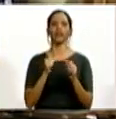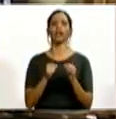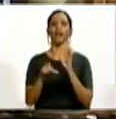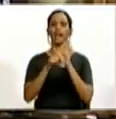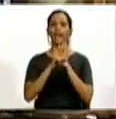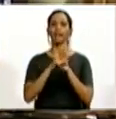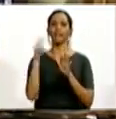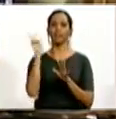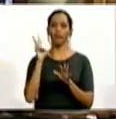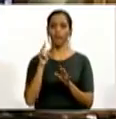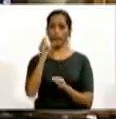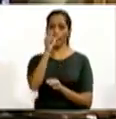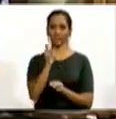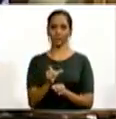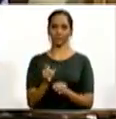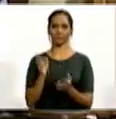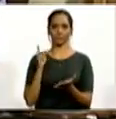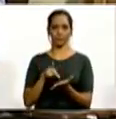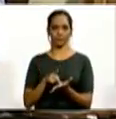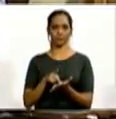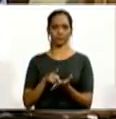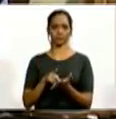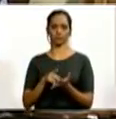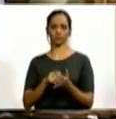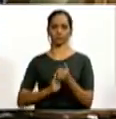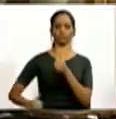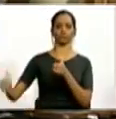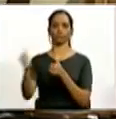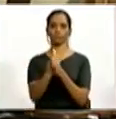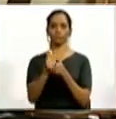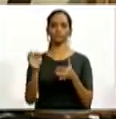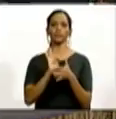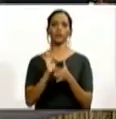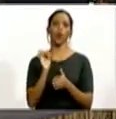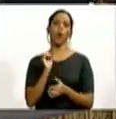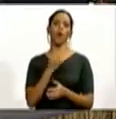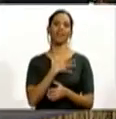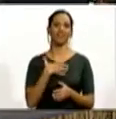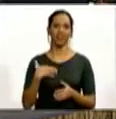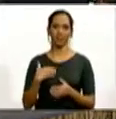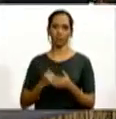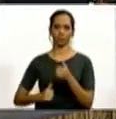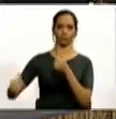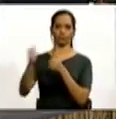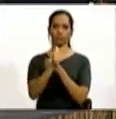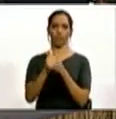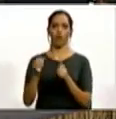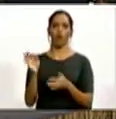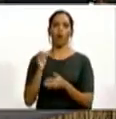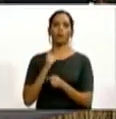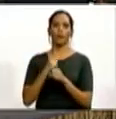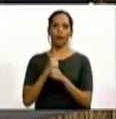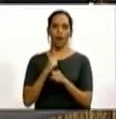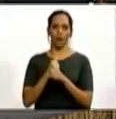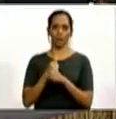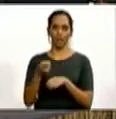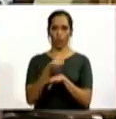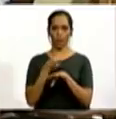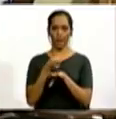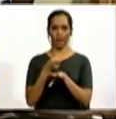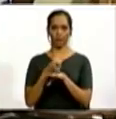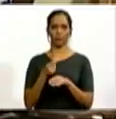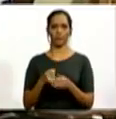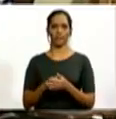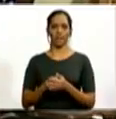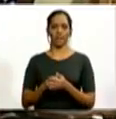es decir, que es un tipo que ha venido usurpando funciones, ha intentado usurpar funciones del Estado, que ha venido